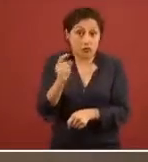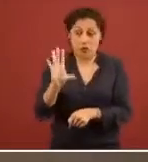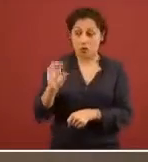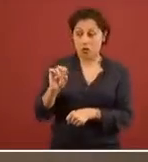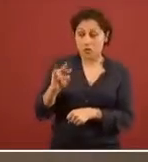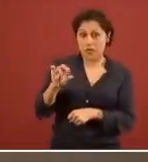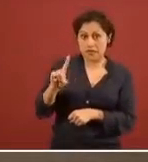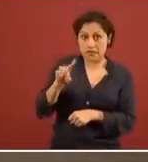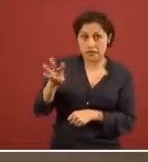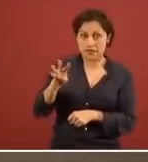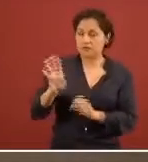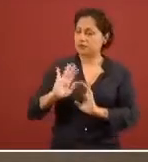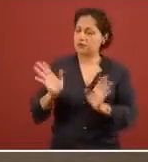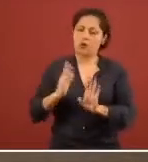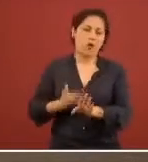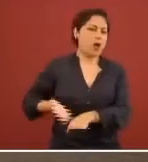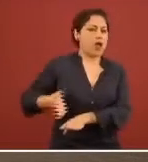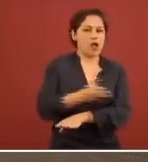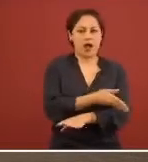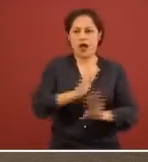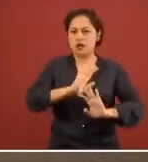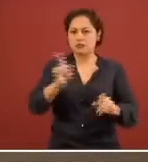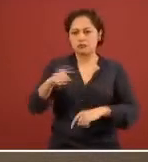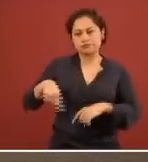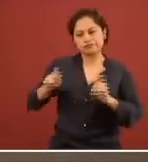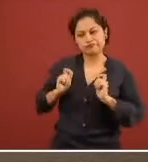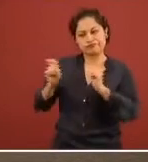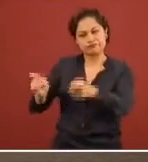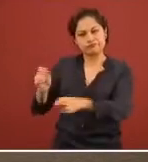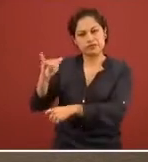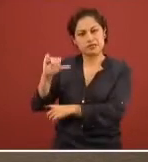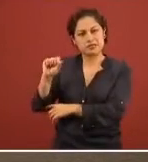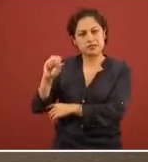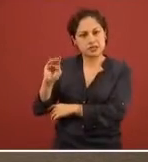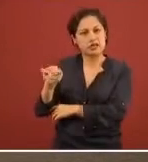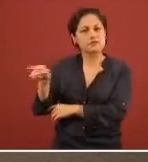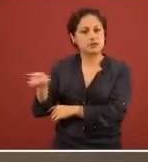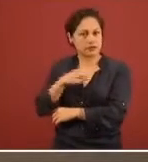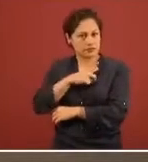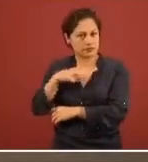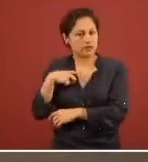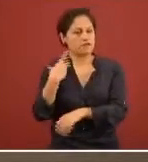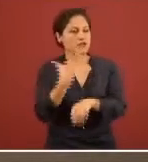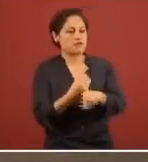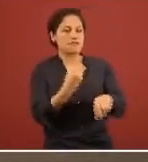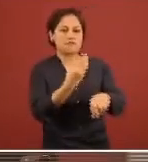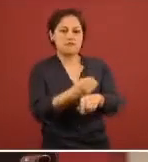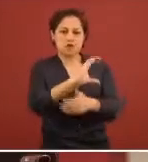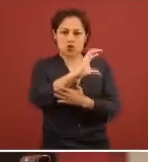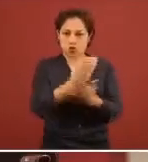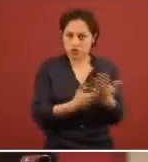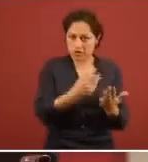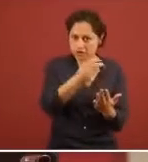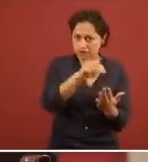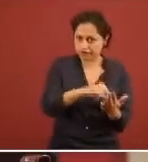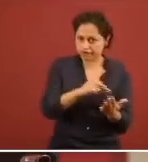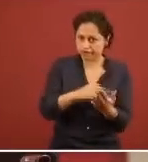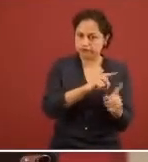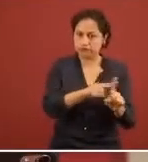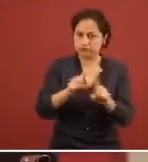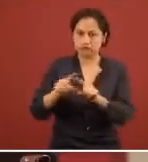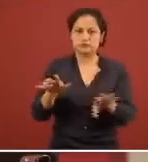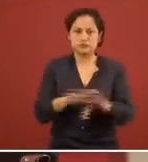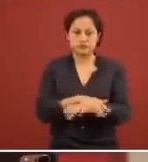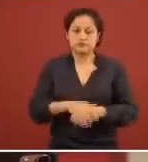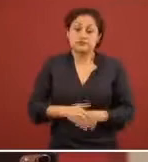acelerar, pero definitivamente estamos comprometidos con lograrlo. Es una aspiración, esto lo hemos dicho muchas veces,